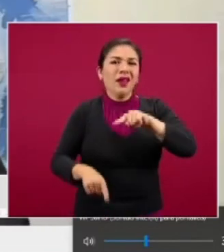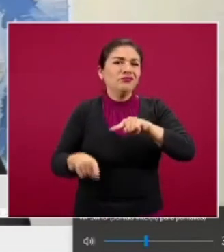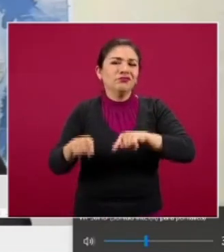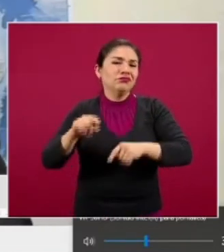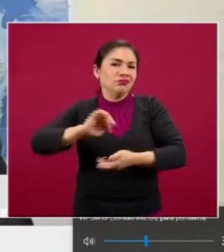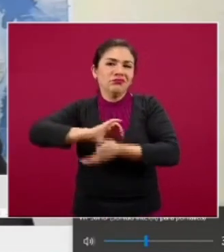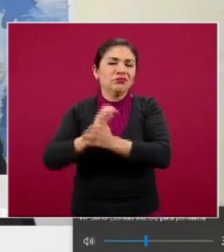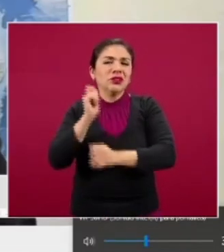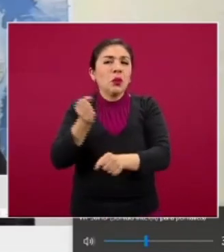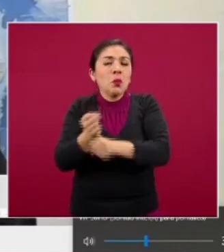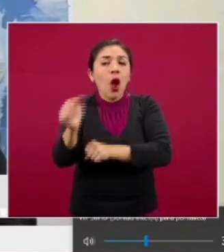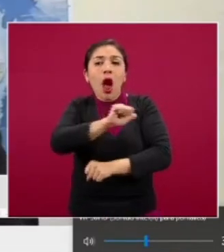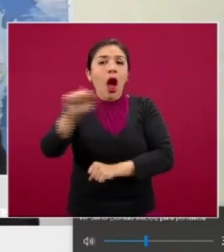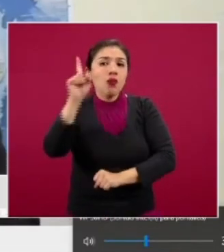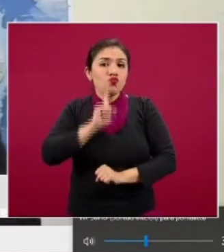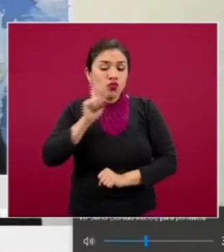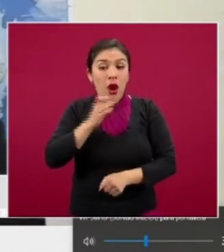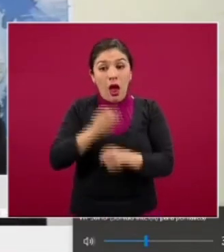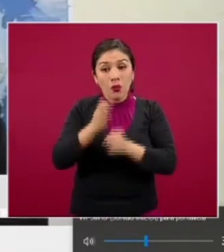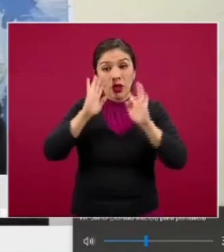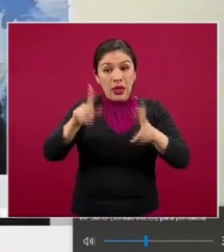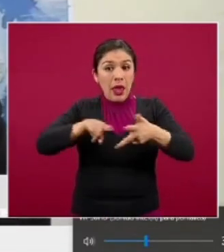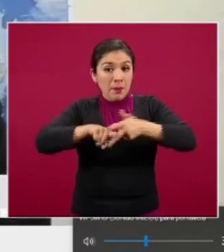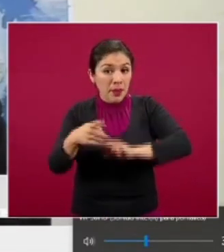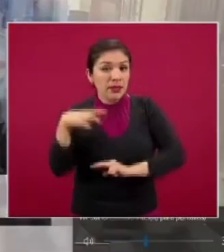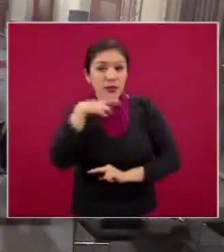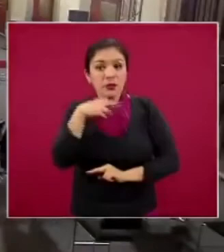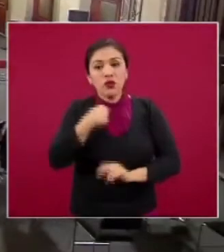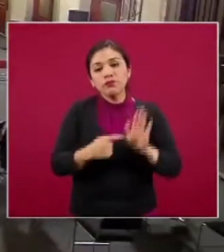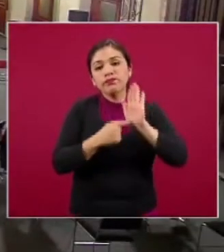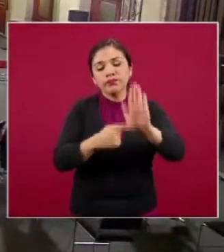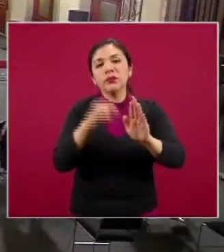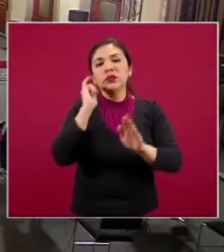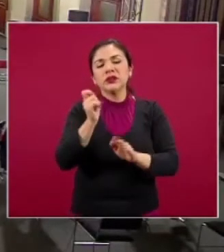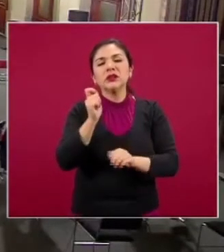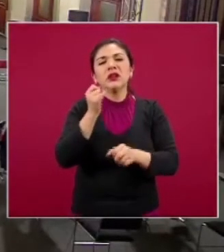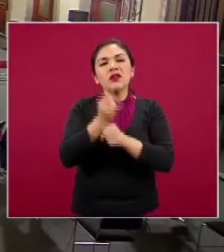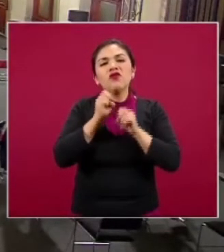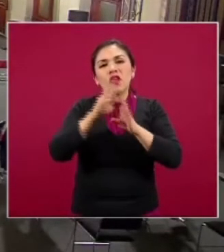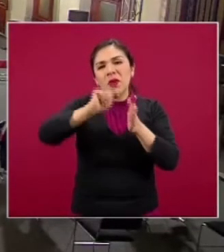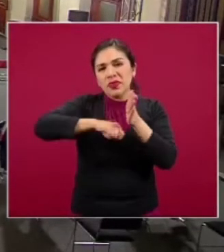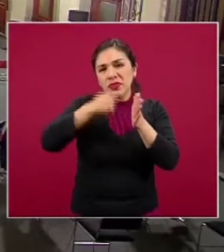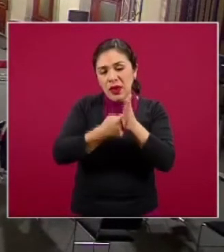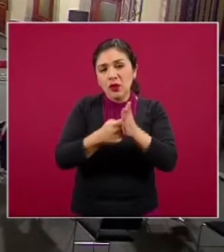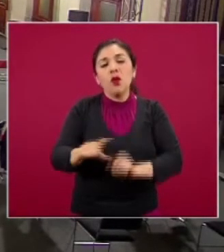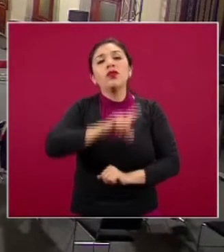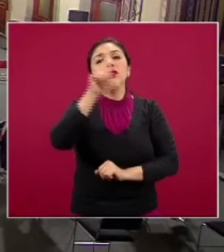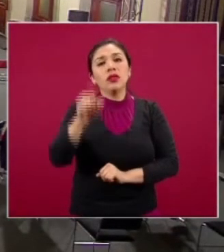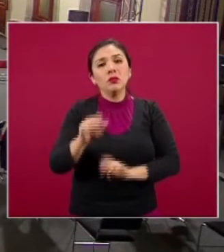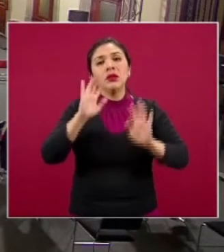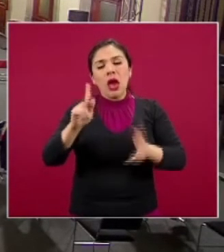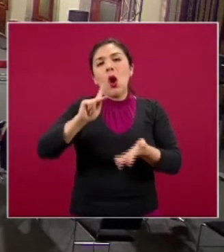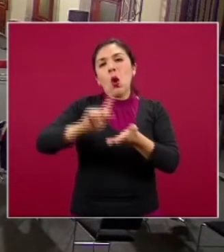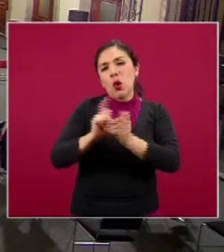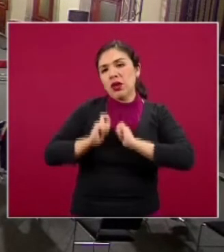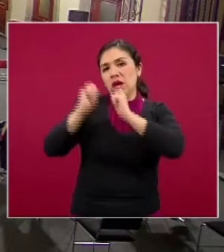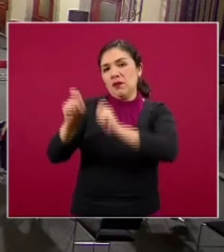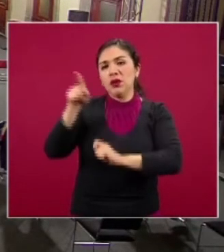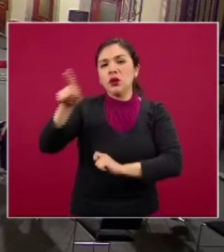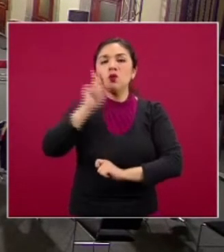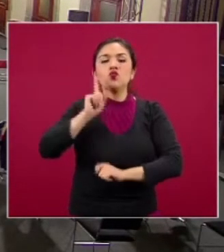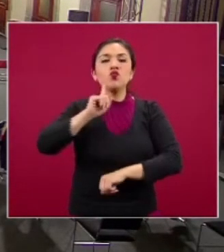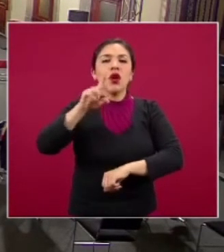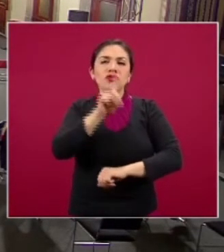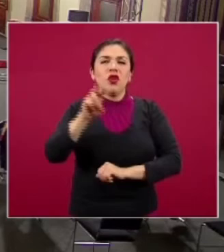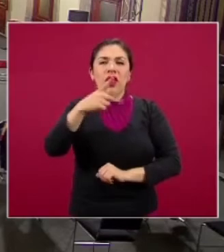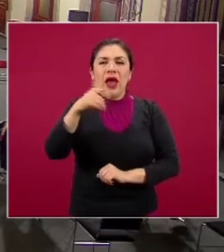violencia contra las mujeres. Voy a proceder de manera expedita a presentar el informe técnico. Y después le devuelvo la palabra a la